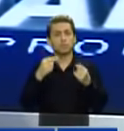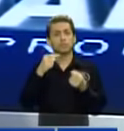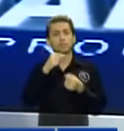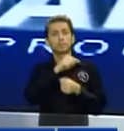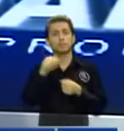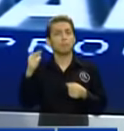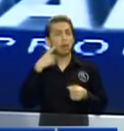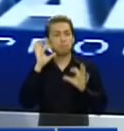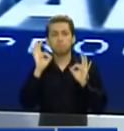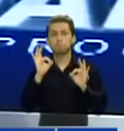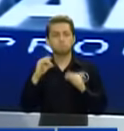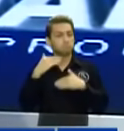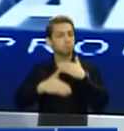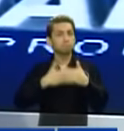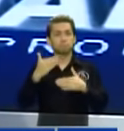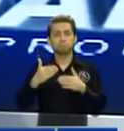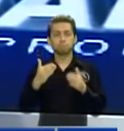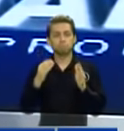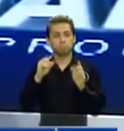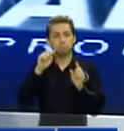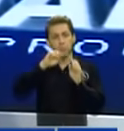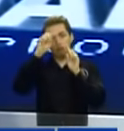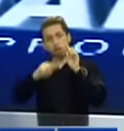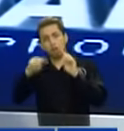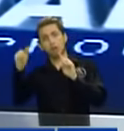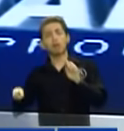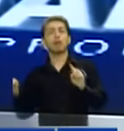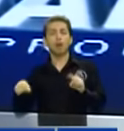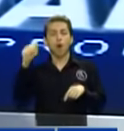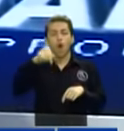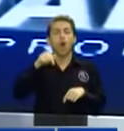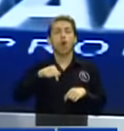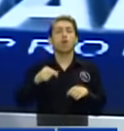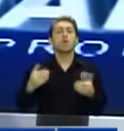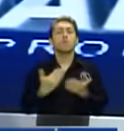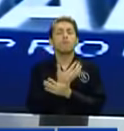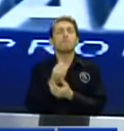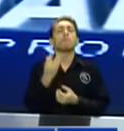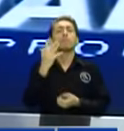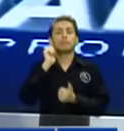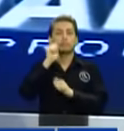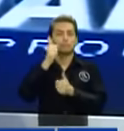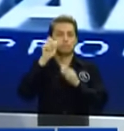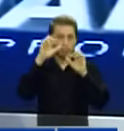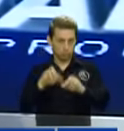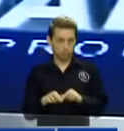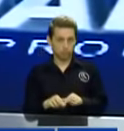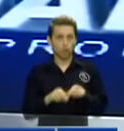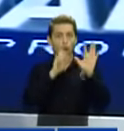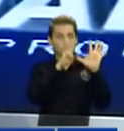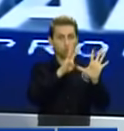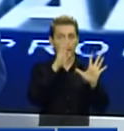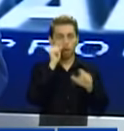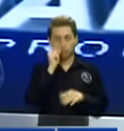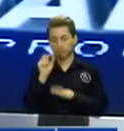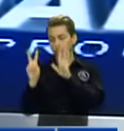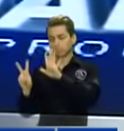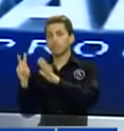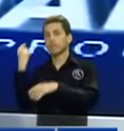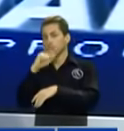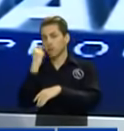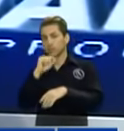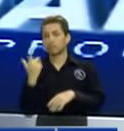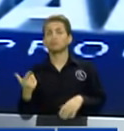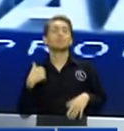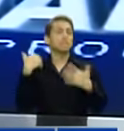comportamiento muy errático. Hoy reportamos 15 casos nuevos, 8 son hombres, 7 son mujeres. Hemos llegado a